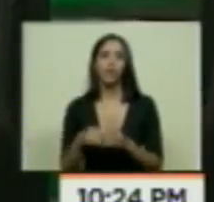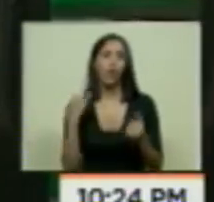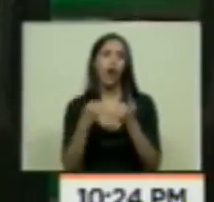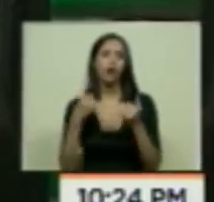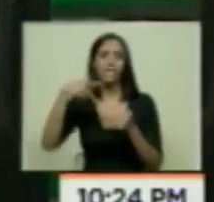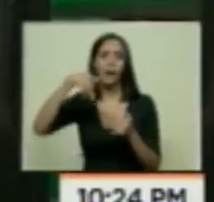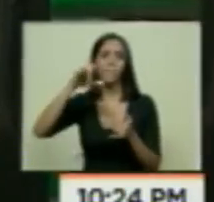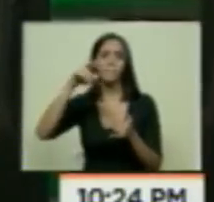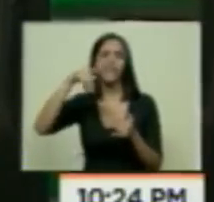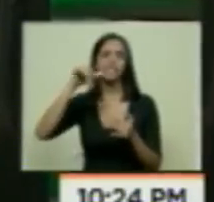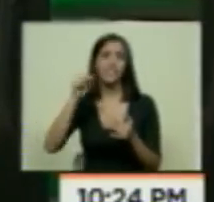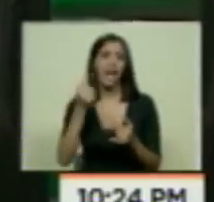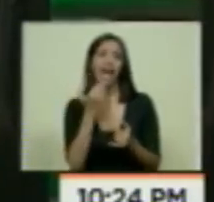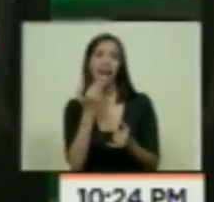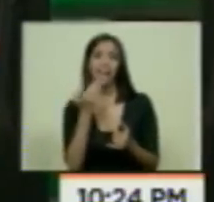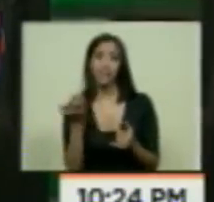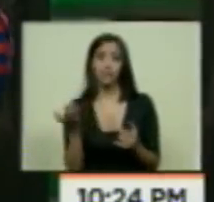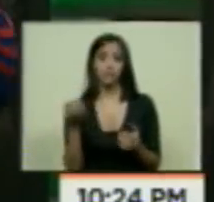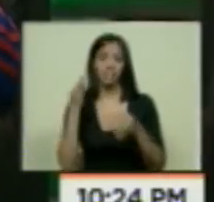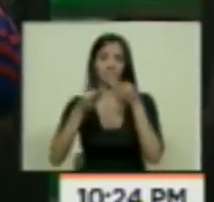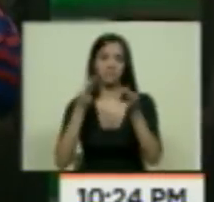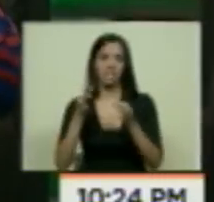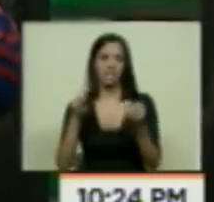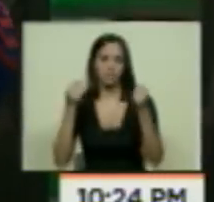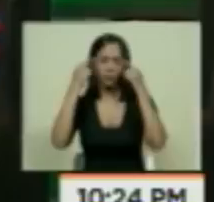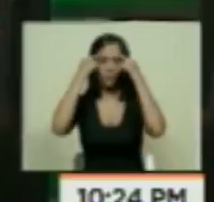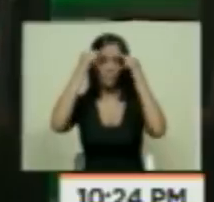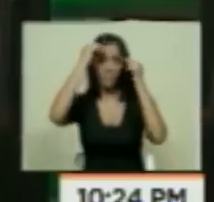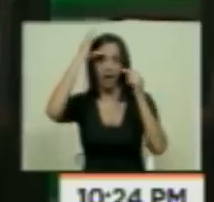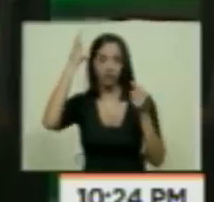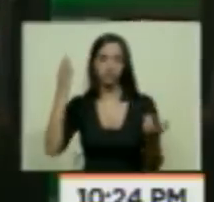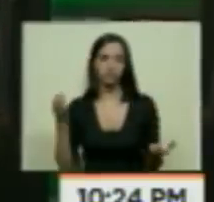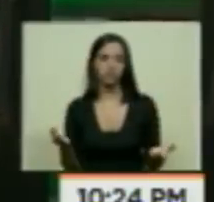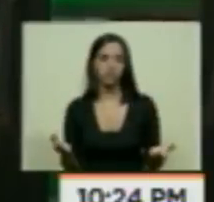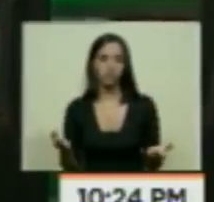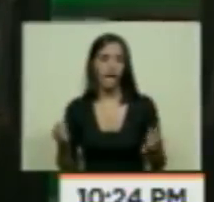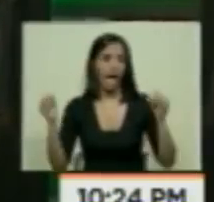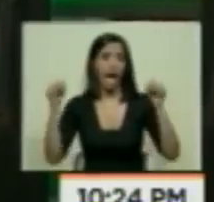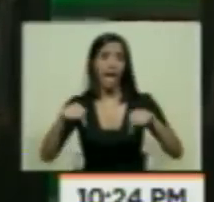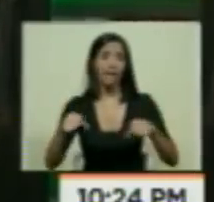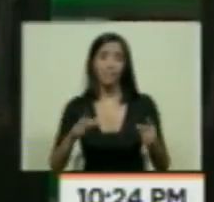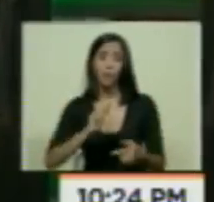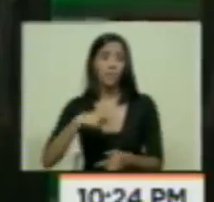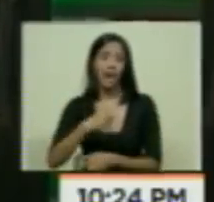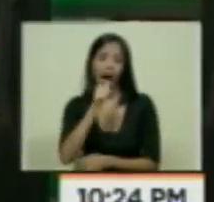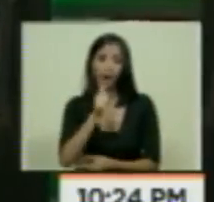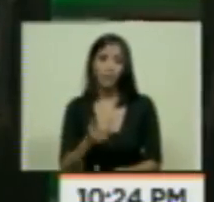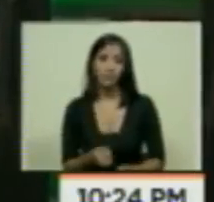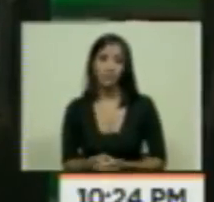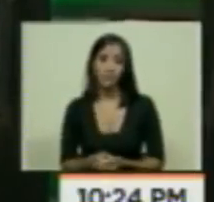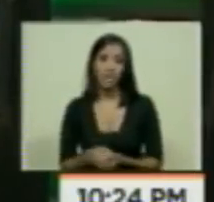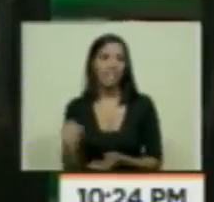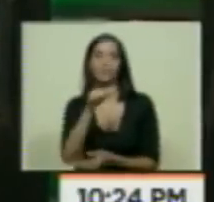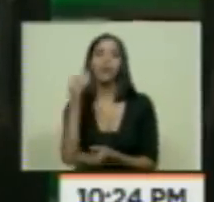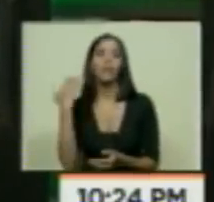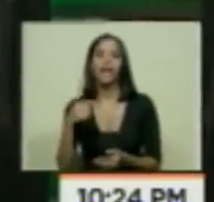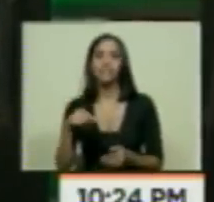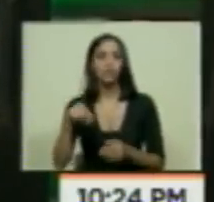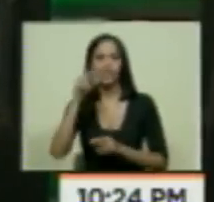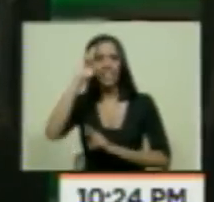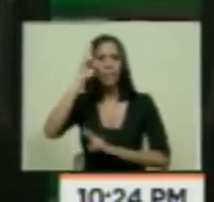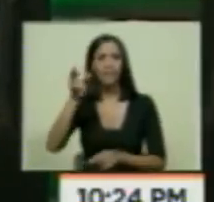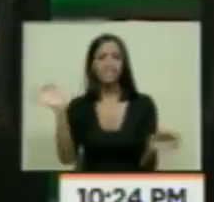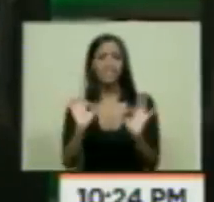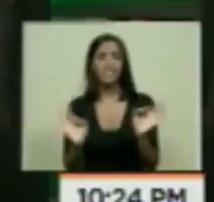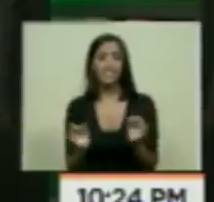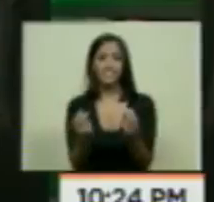A ver si alguien me ilumina. ¿Es verdad? ¿O sea, no pagan agua? Nosotros lo habíamos dicho la semana pasada. Estos tipos no están respetando ni siquiera